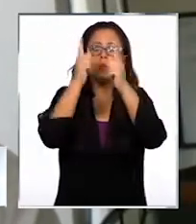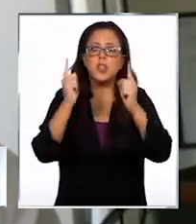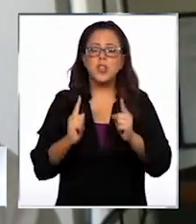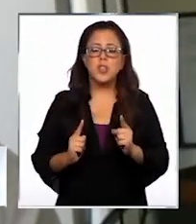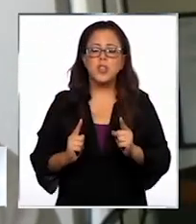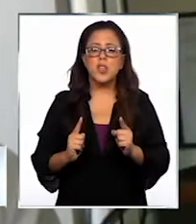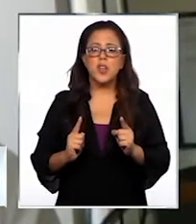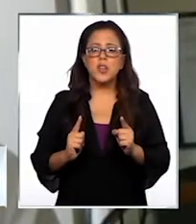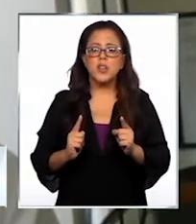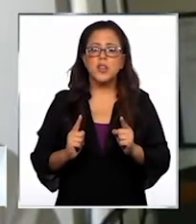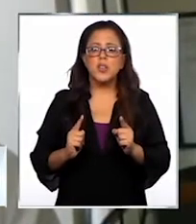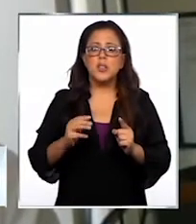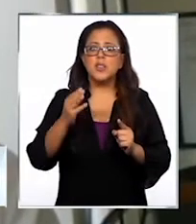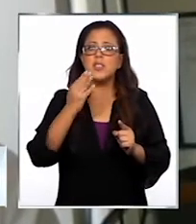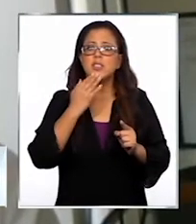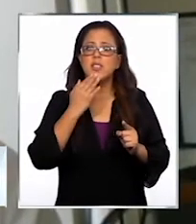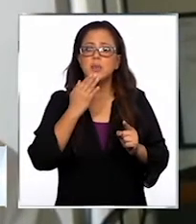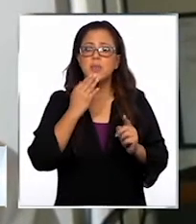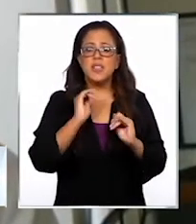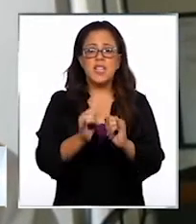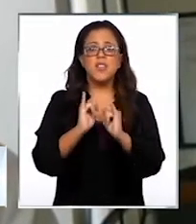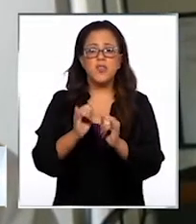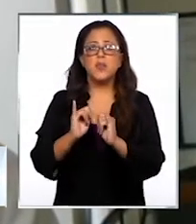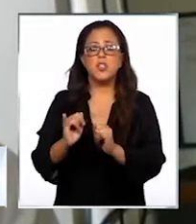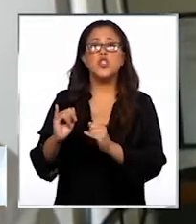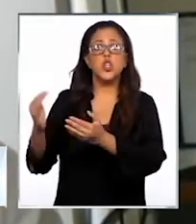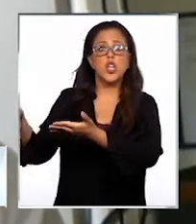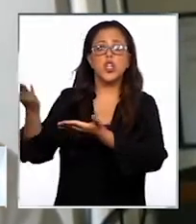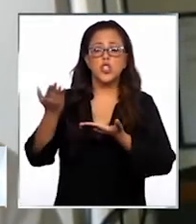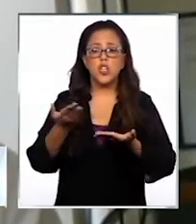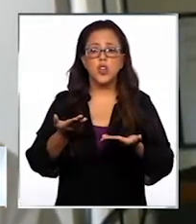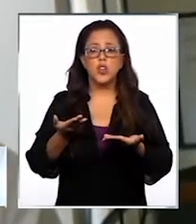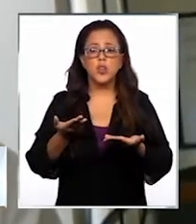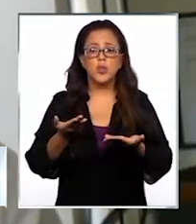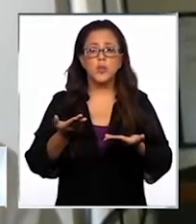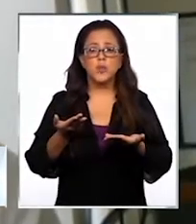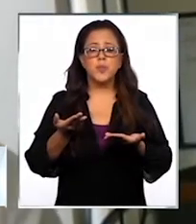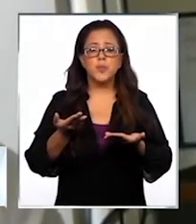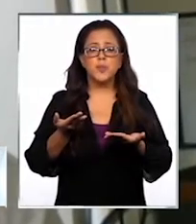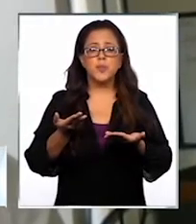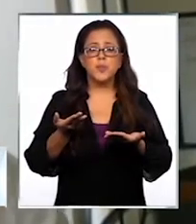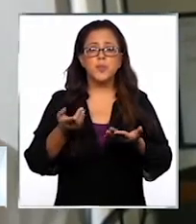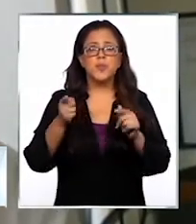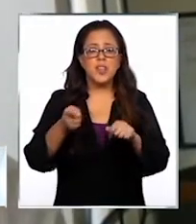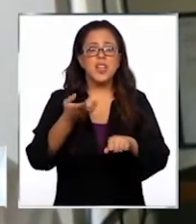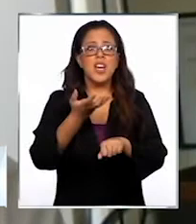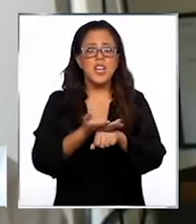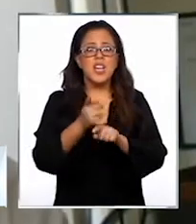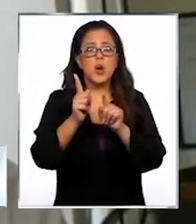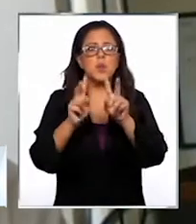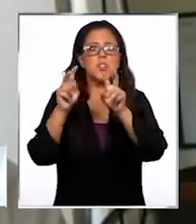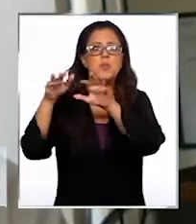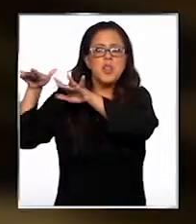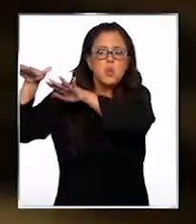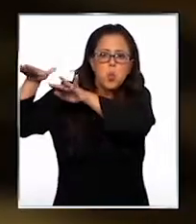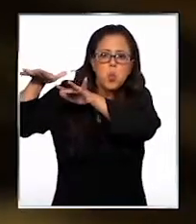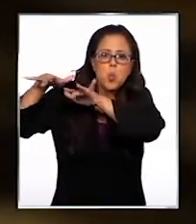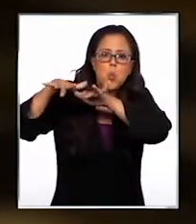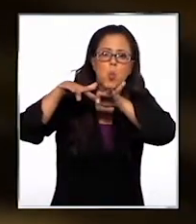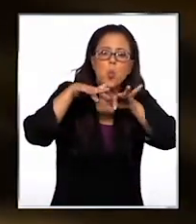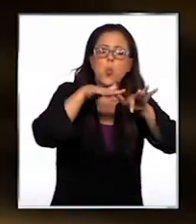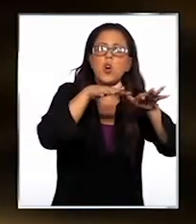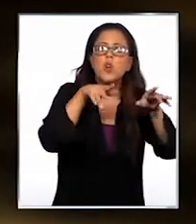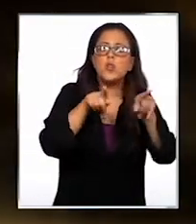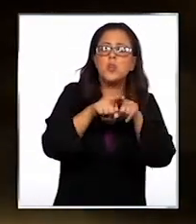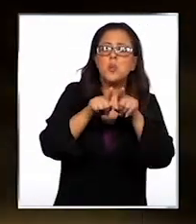Y ayer Meteorología, dentro de su pronóstico y aparte de la información que nos entregó, iban a existir algunas condiciones de vaguada costera. Fenómeno